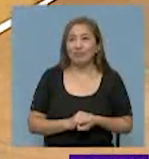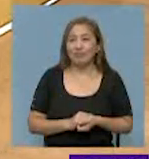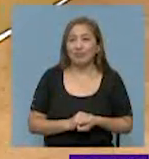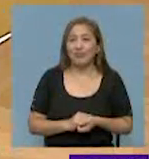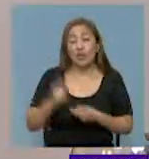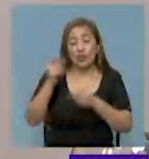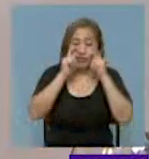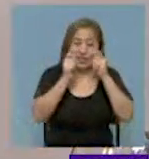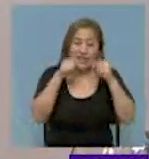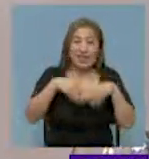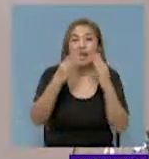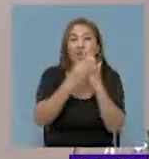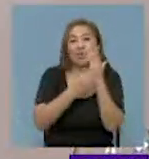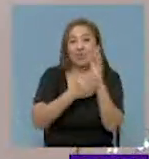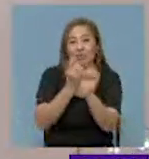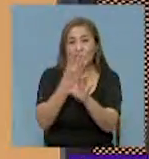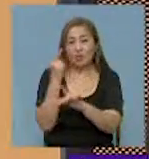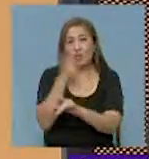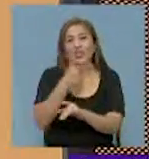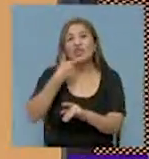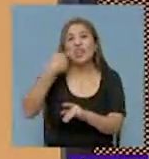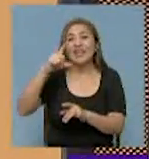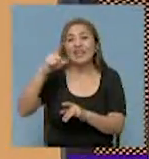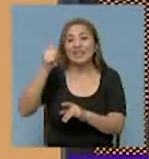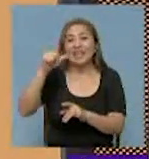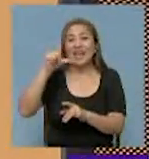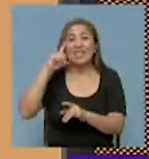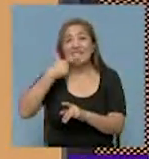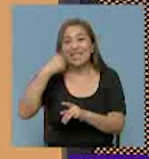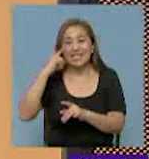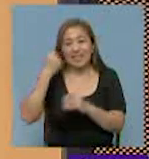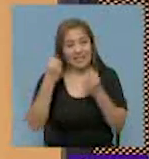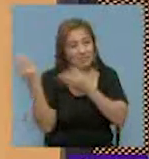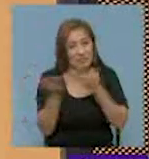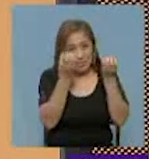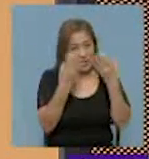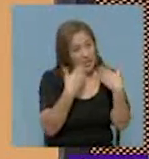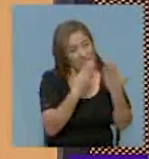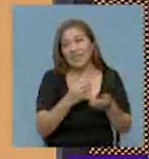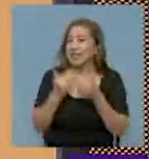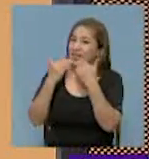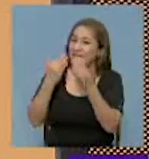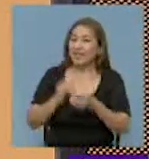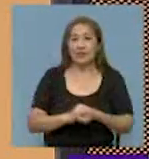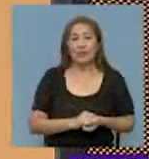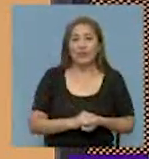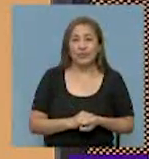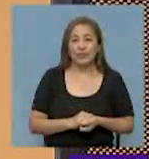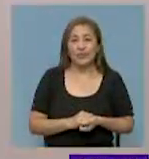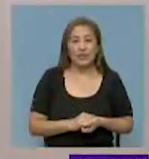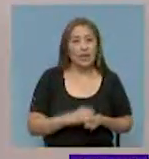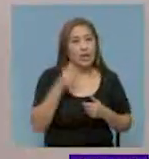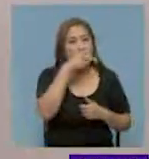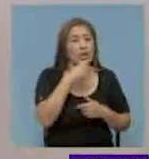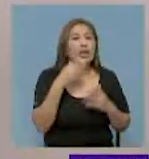y nos visita a la ministra de educación y solá calcina un gusto tenerlo aquí gracias por venir bueno